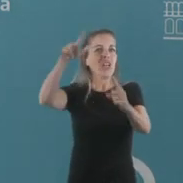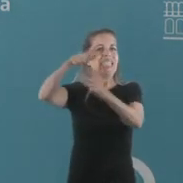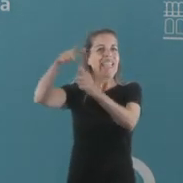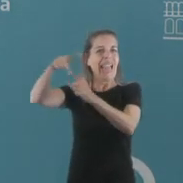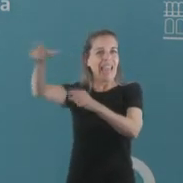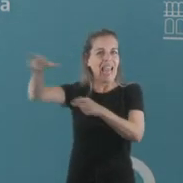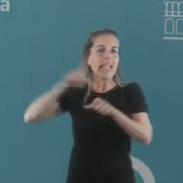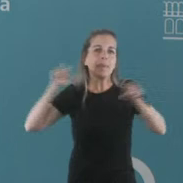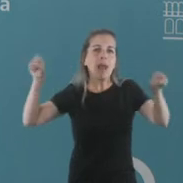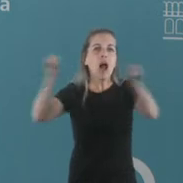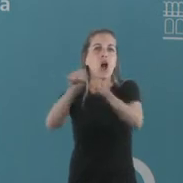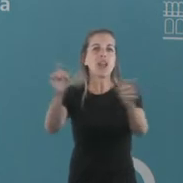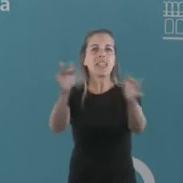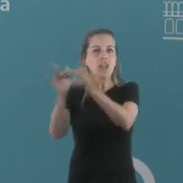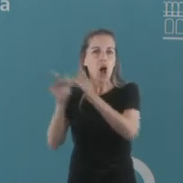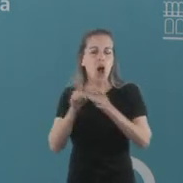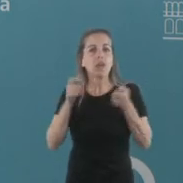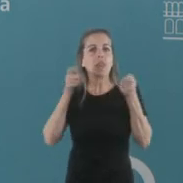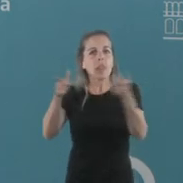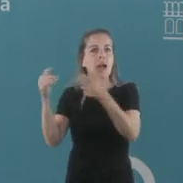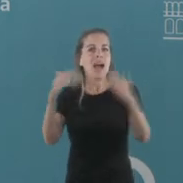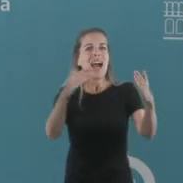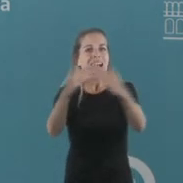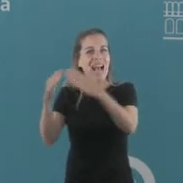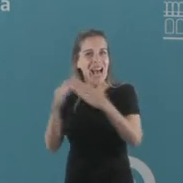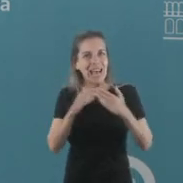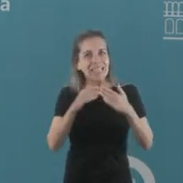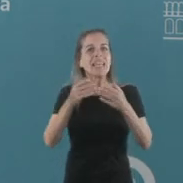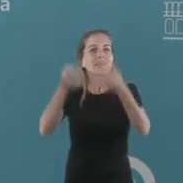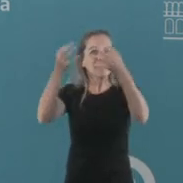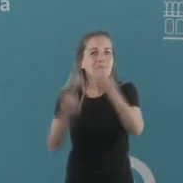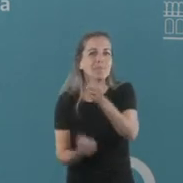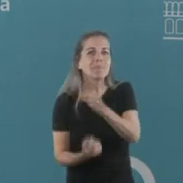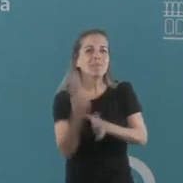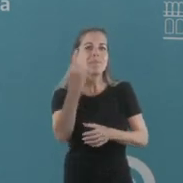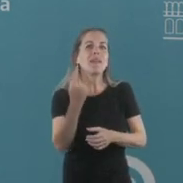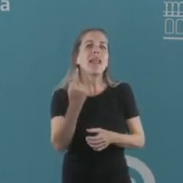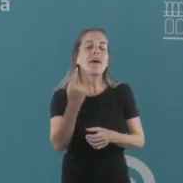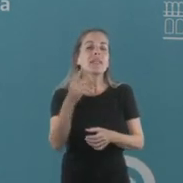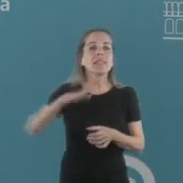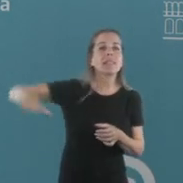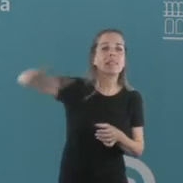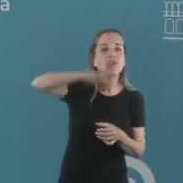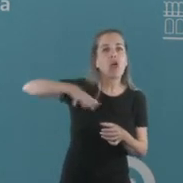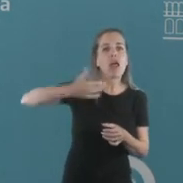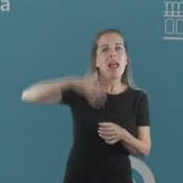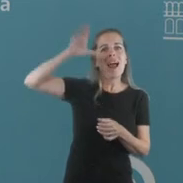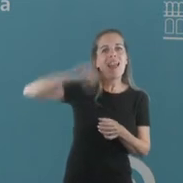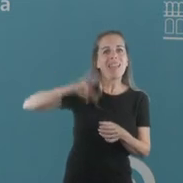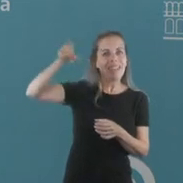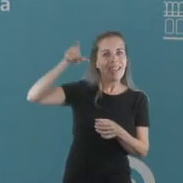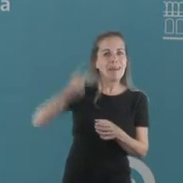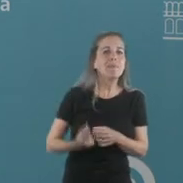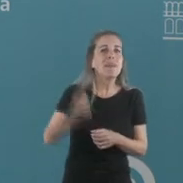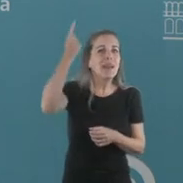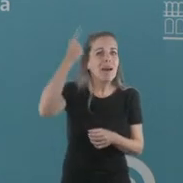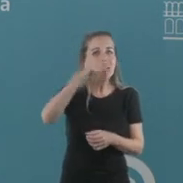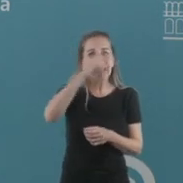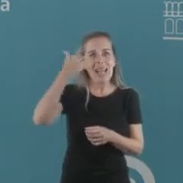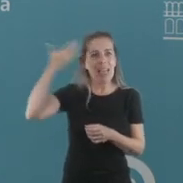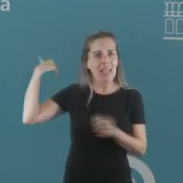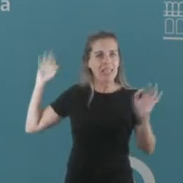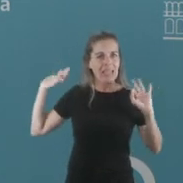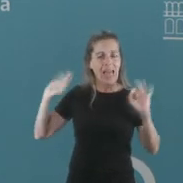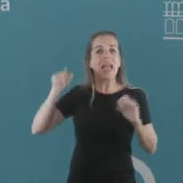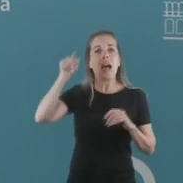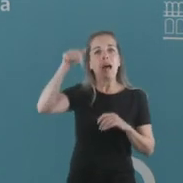están inaugurando, con baños que por primera vez en una zona muy recóndita de la Argentina donde no había llegado el Estado,